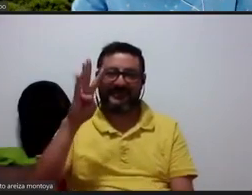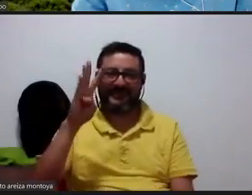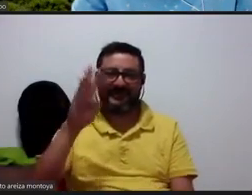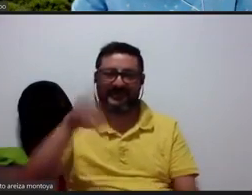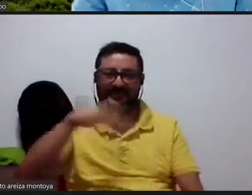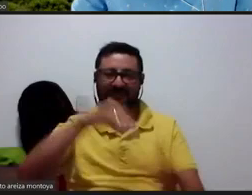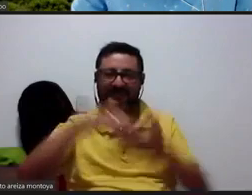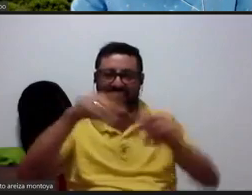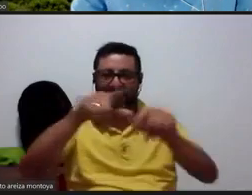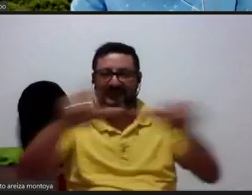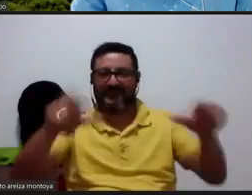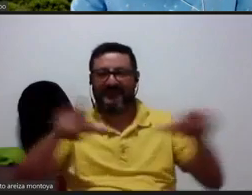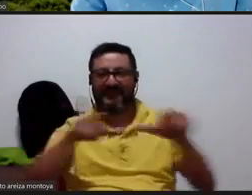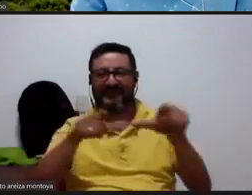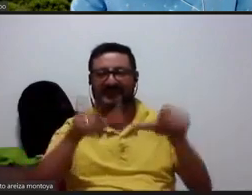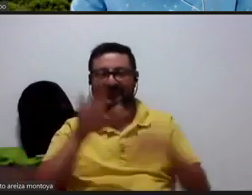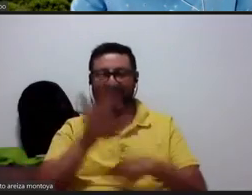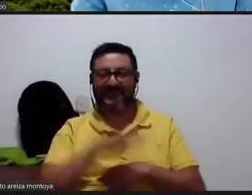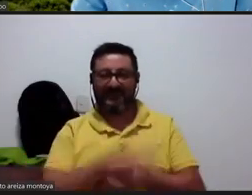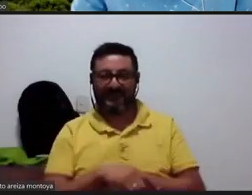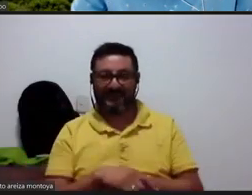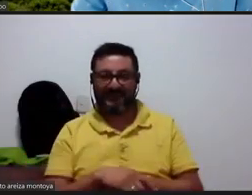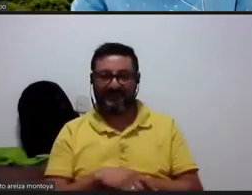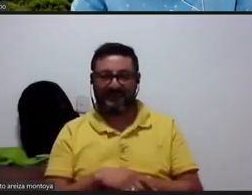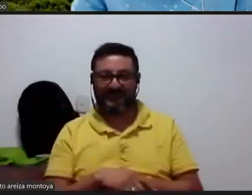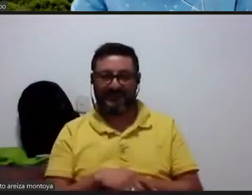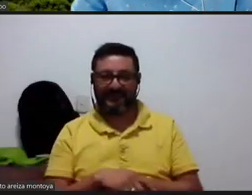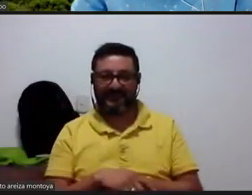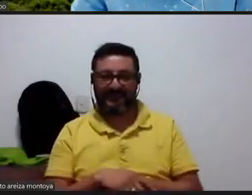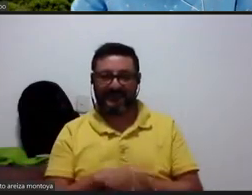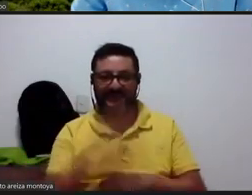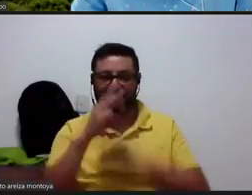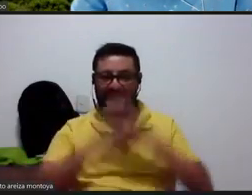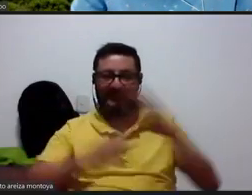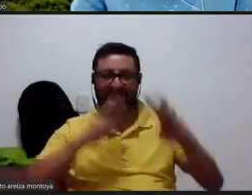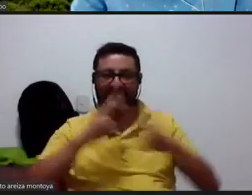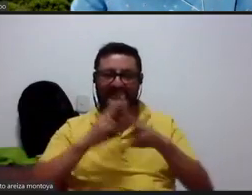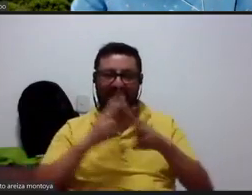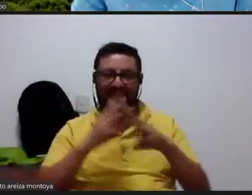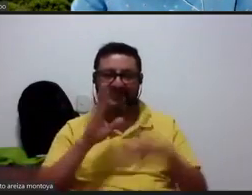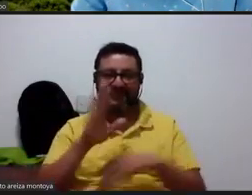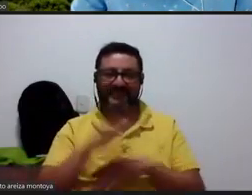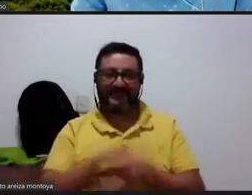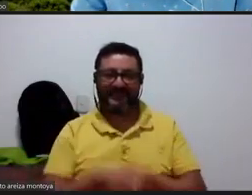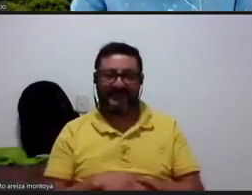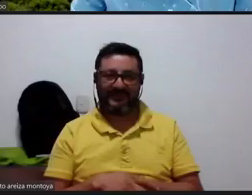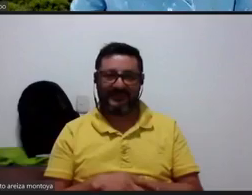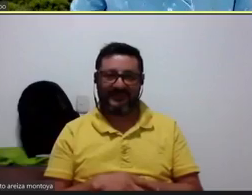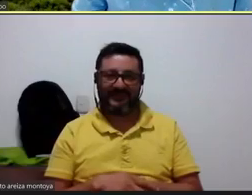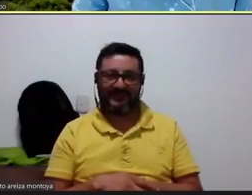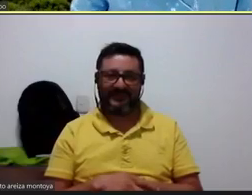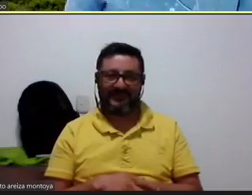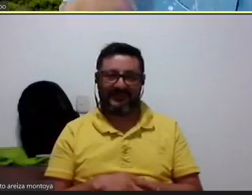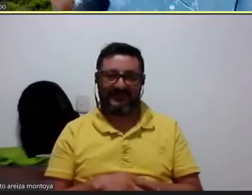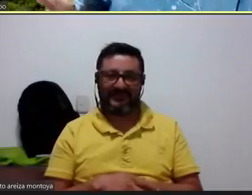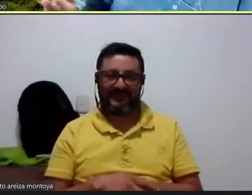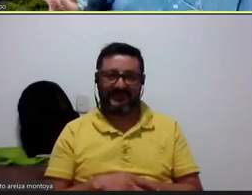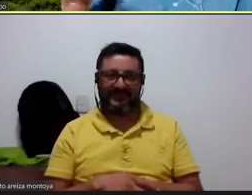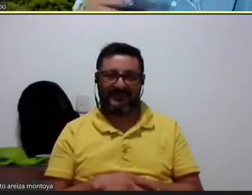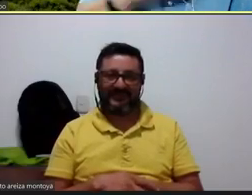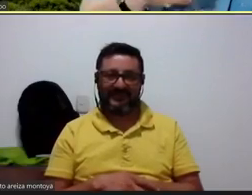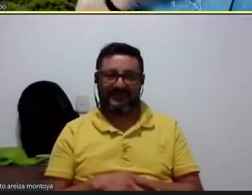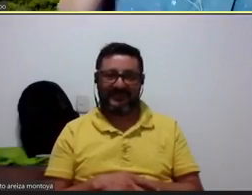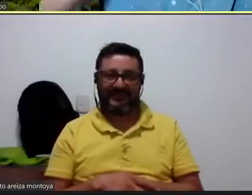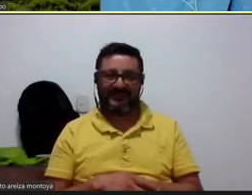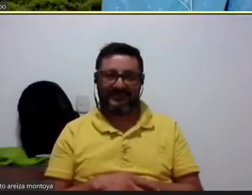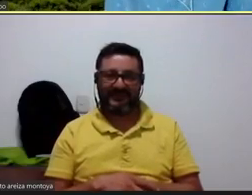entrenamiento, podamos tener competencias de nivel mundial? Imagínate. Pero hace falta el techo, porque es lo único que